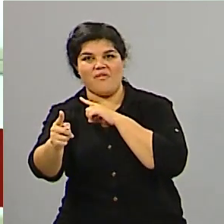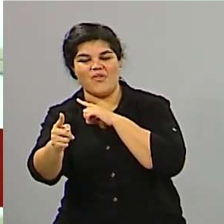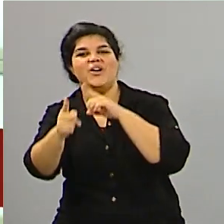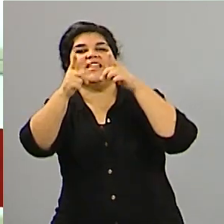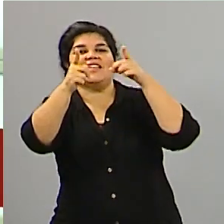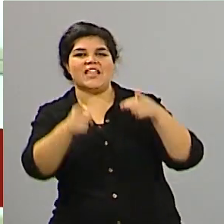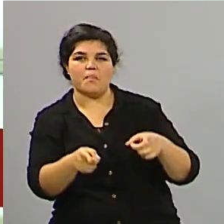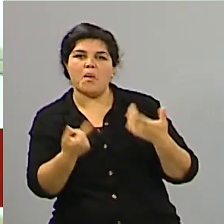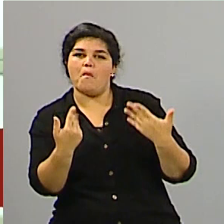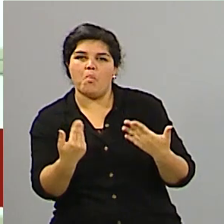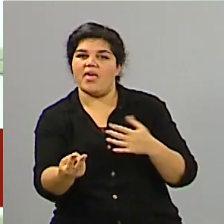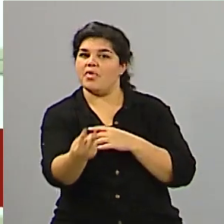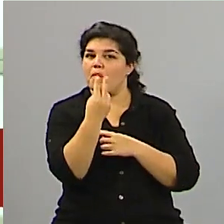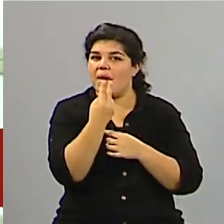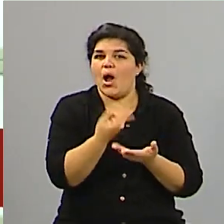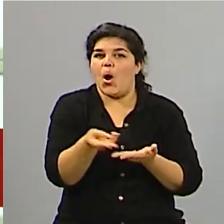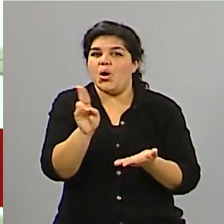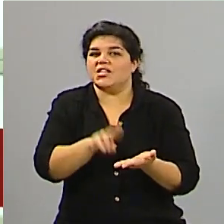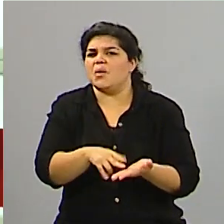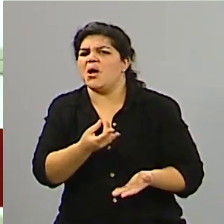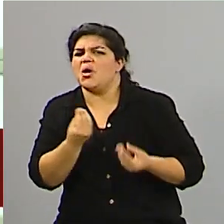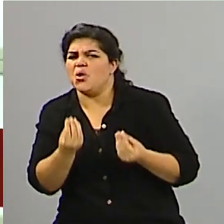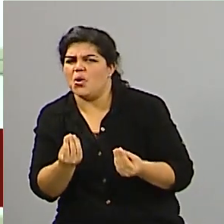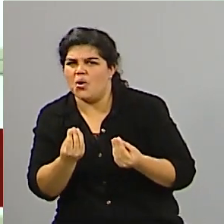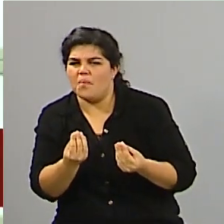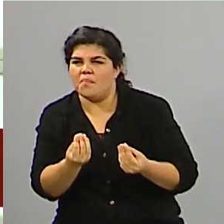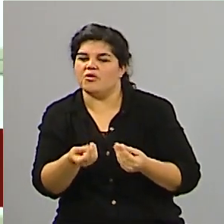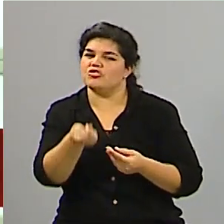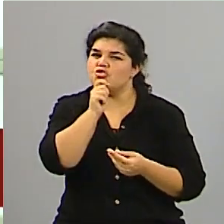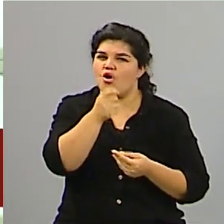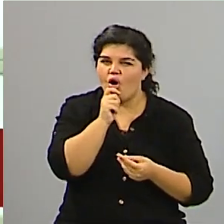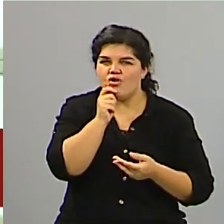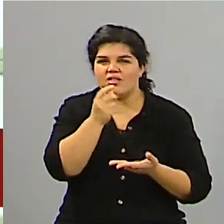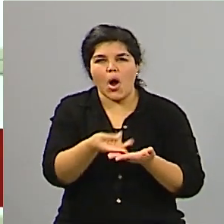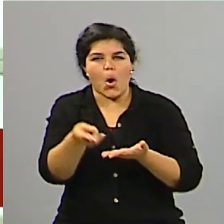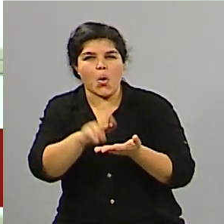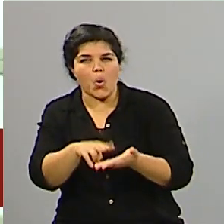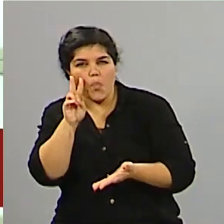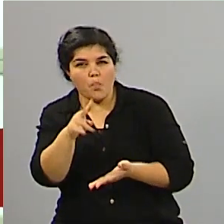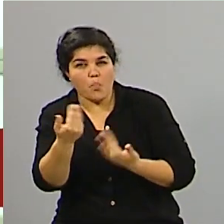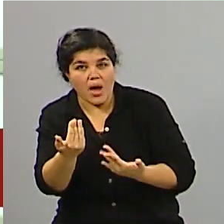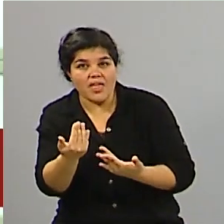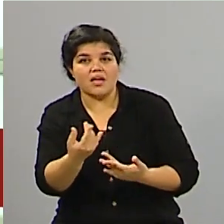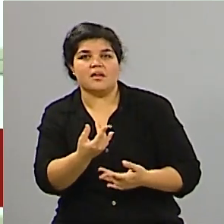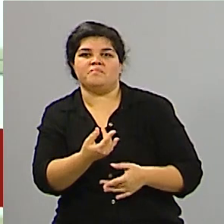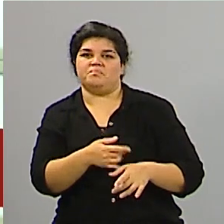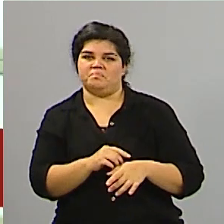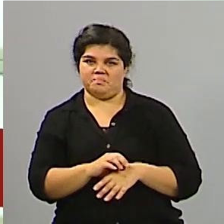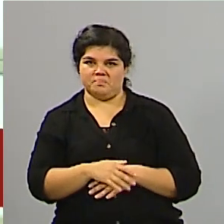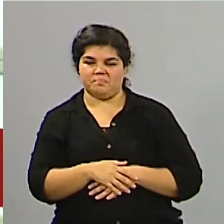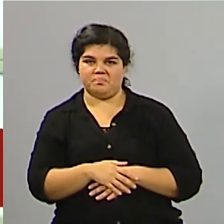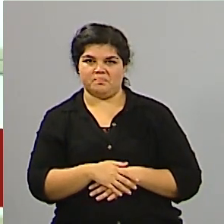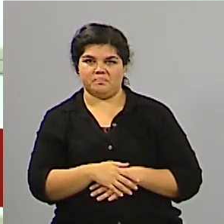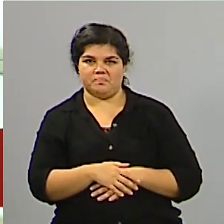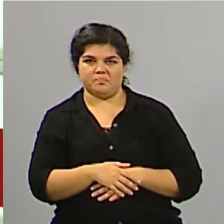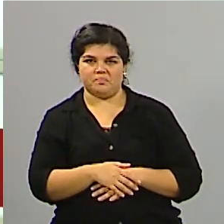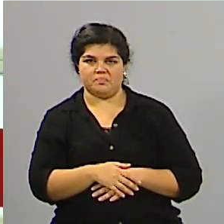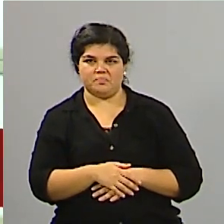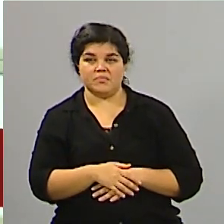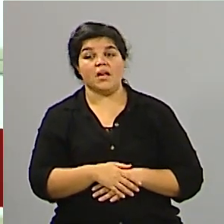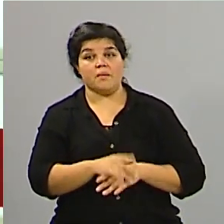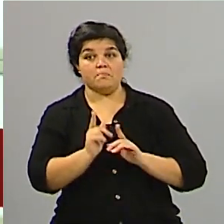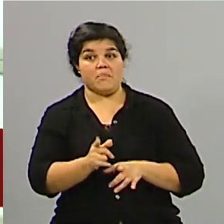www.unidiversidad.com.ar. Van a la pestaña de Señal 1, nos van a ver en vivo por streaming y si no también tienen la posibilidad de volver a ver los programas y